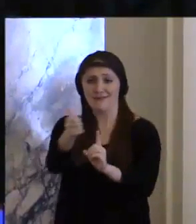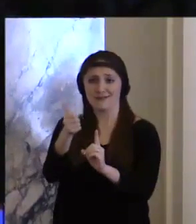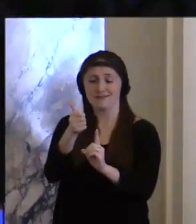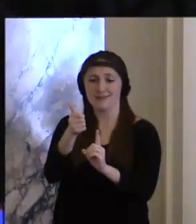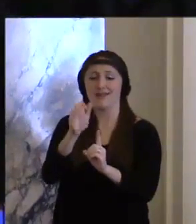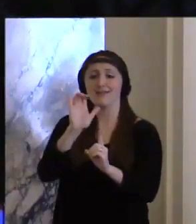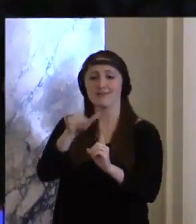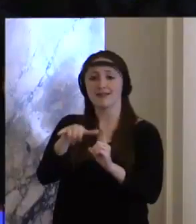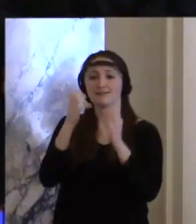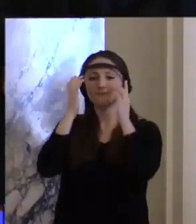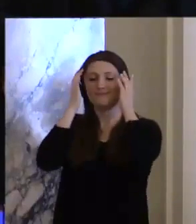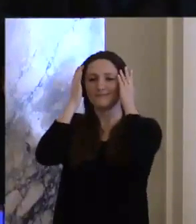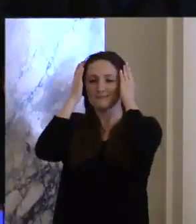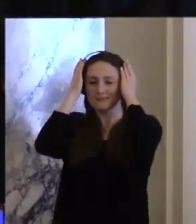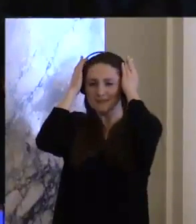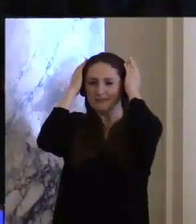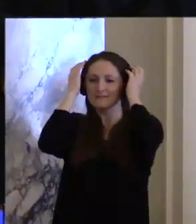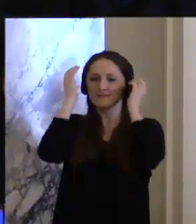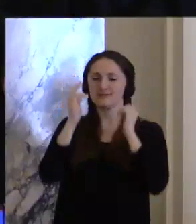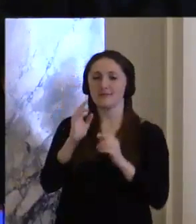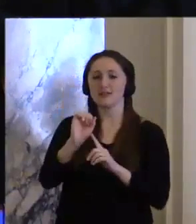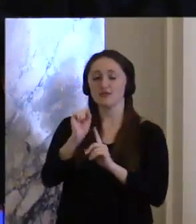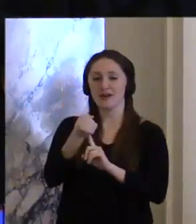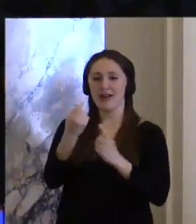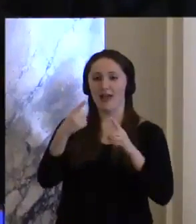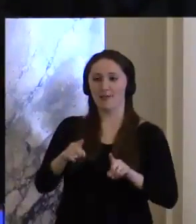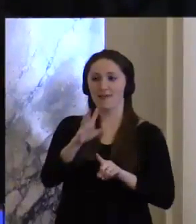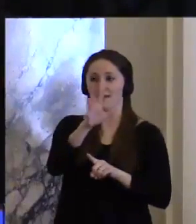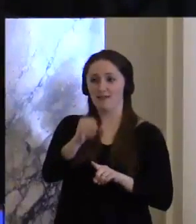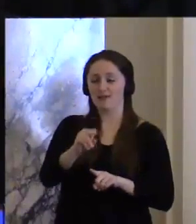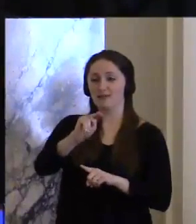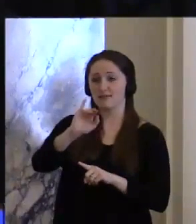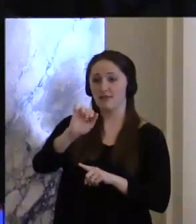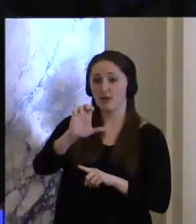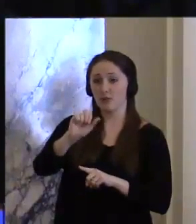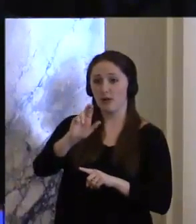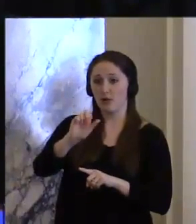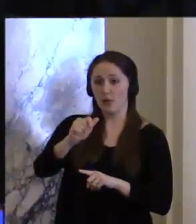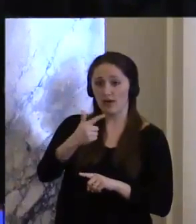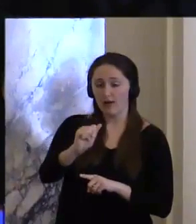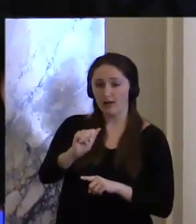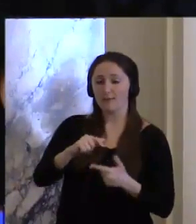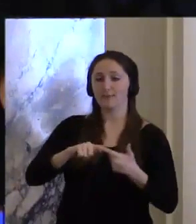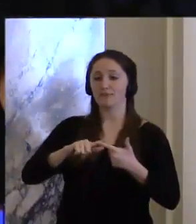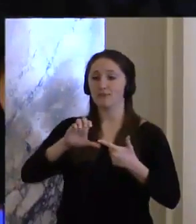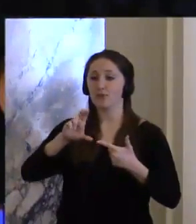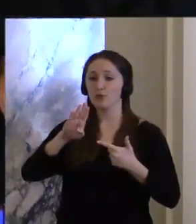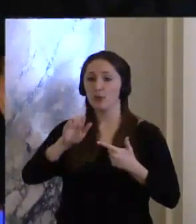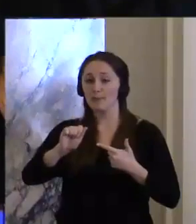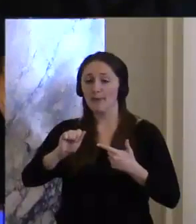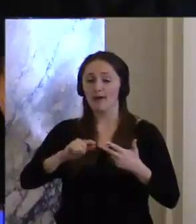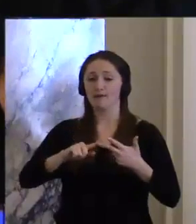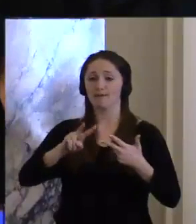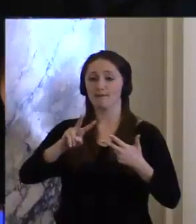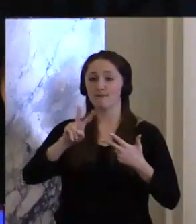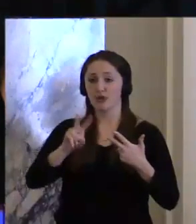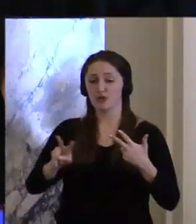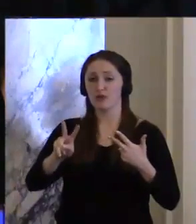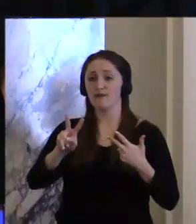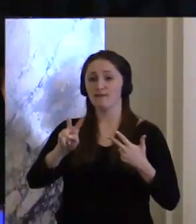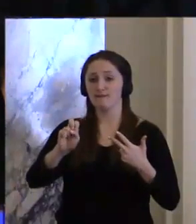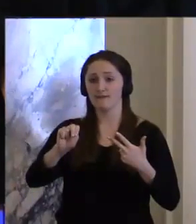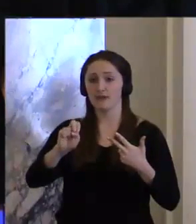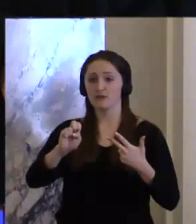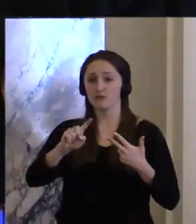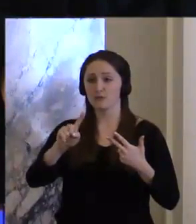organizaciones nicaragüenses, venezolanas o cubanas que hacen oposición al gobierno. Por